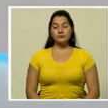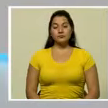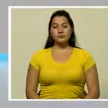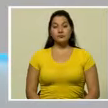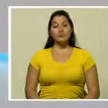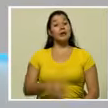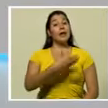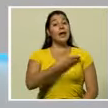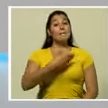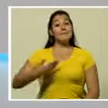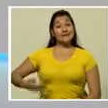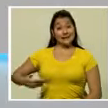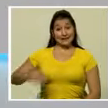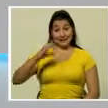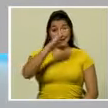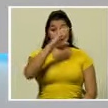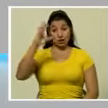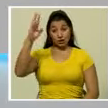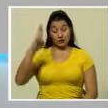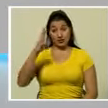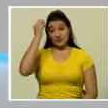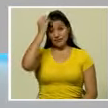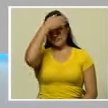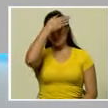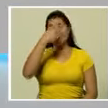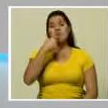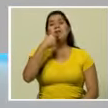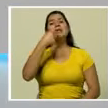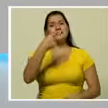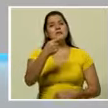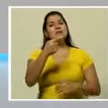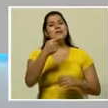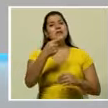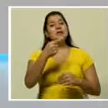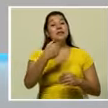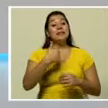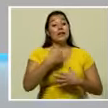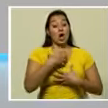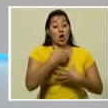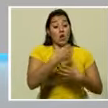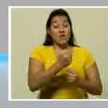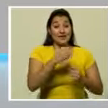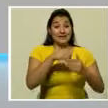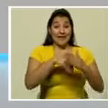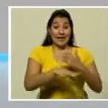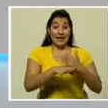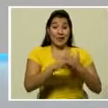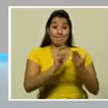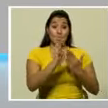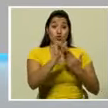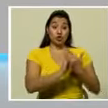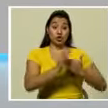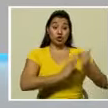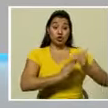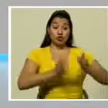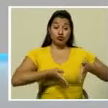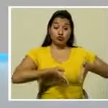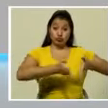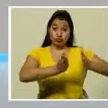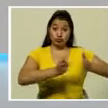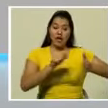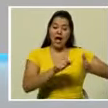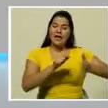El presidente Carlos Alvarado reafirmó su apuesta por la obra pública para reactivar la economía del país. Esta semana, el